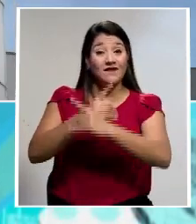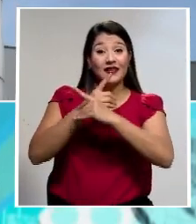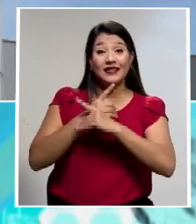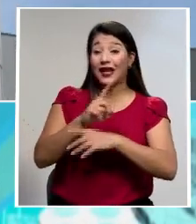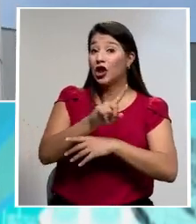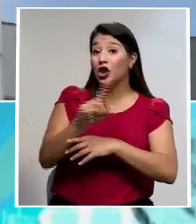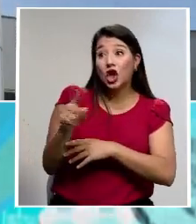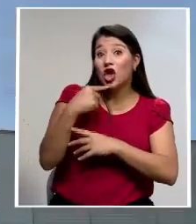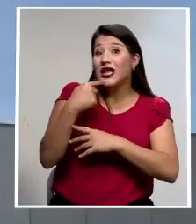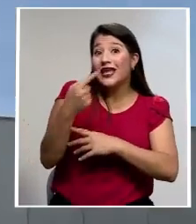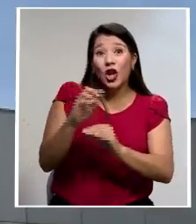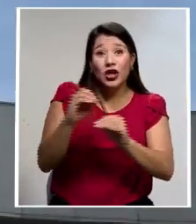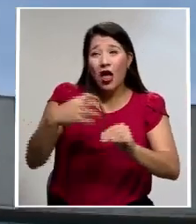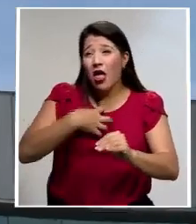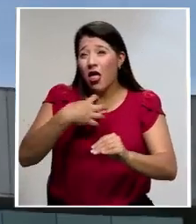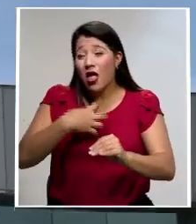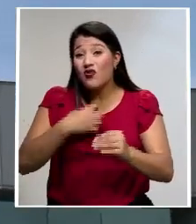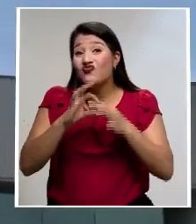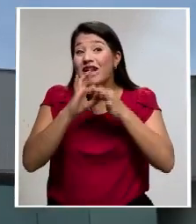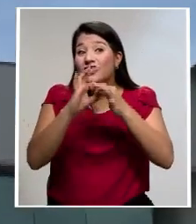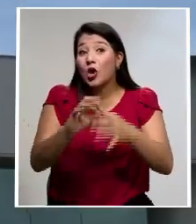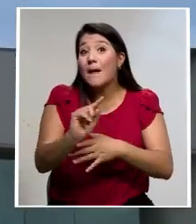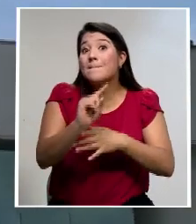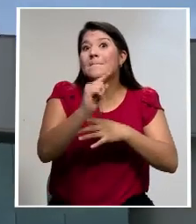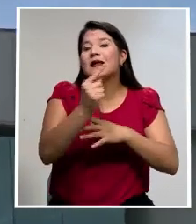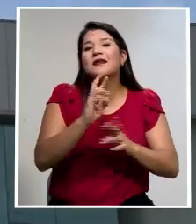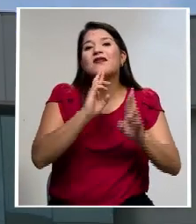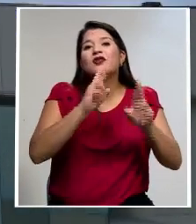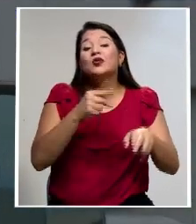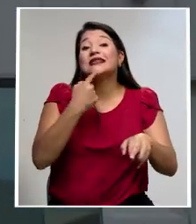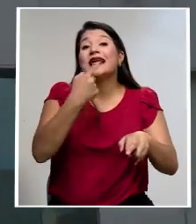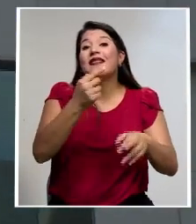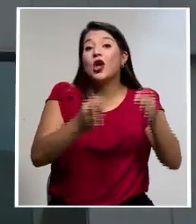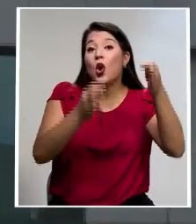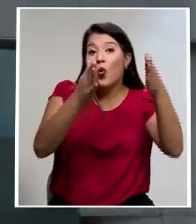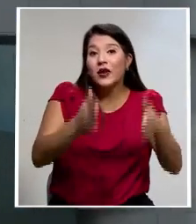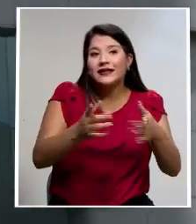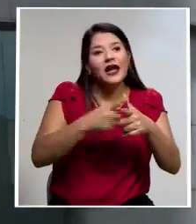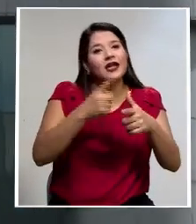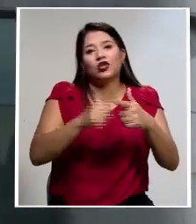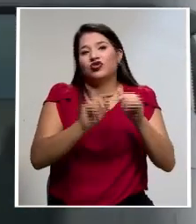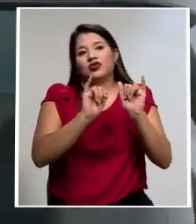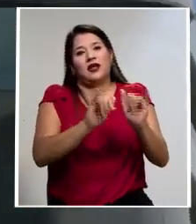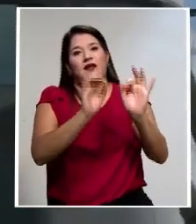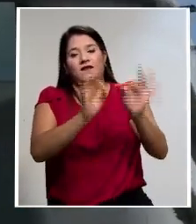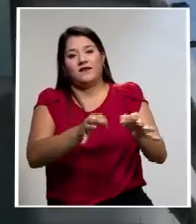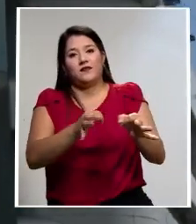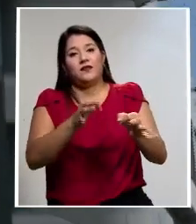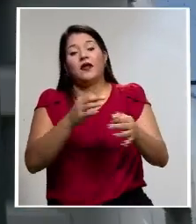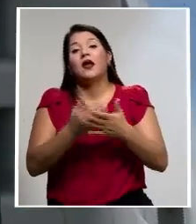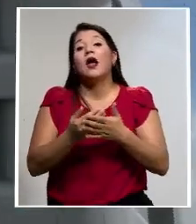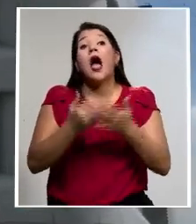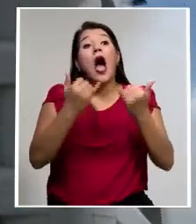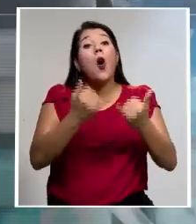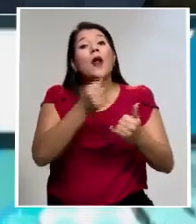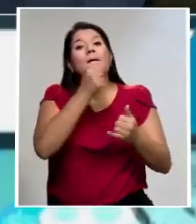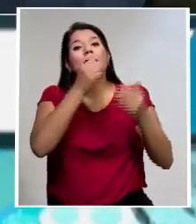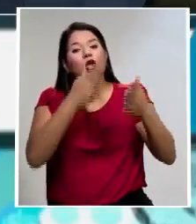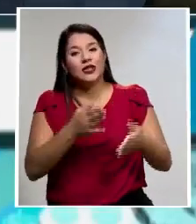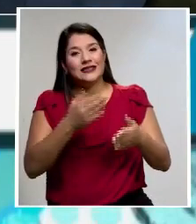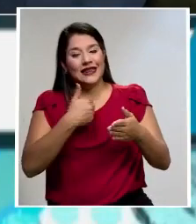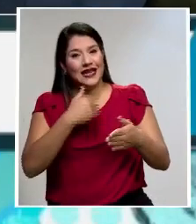consulta también. Don Ernesto, adelante. Buenas noches, don Edal Acuña, gusto en saludarlo. Buenas noches, don